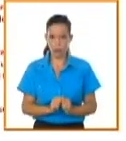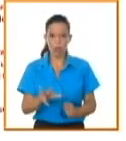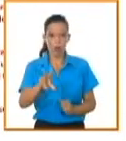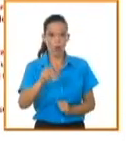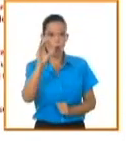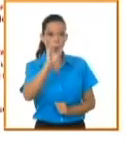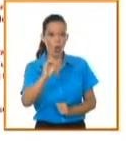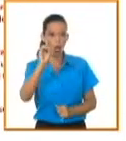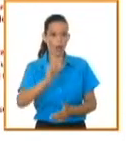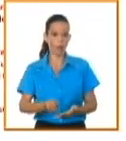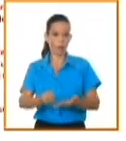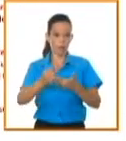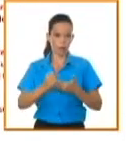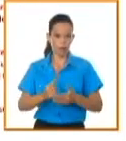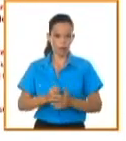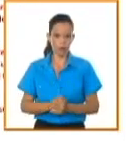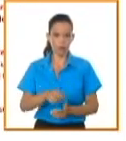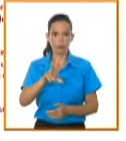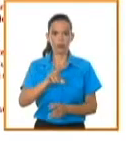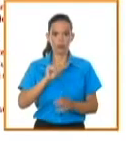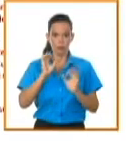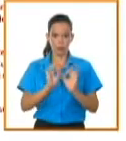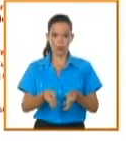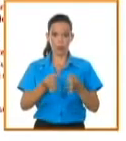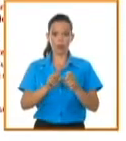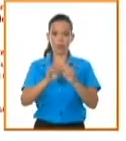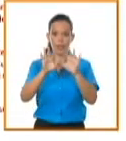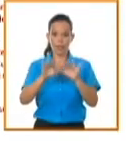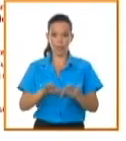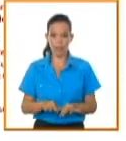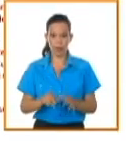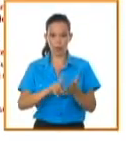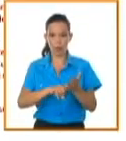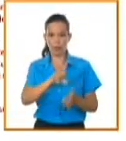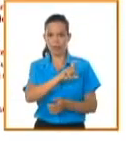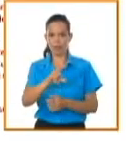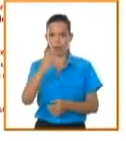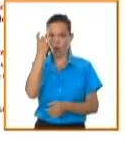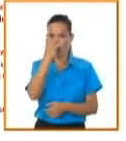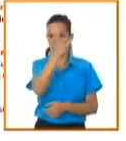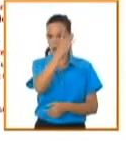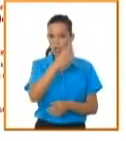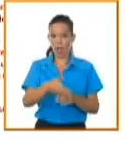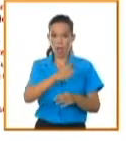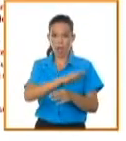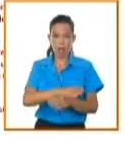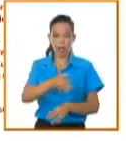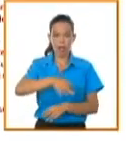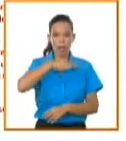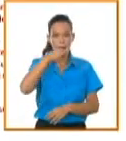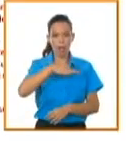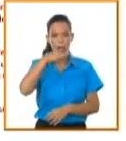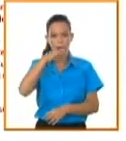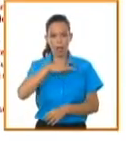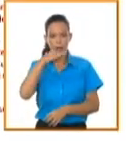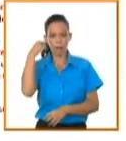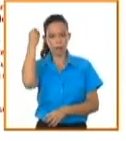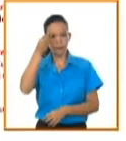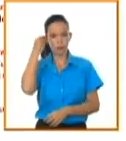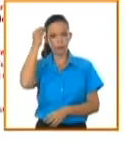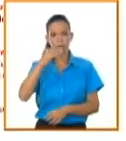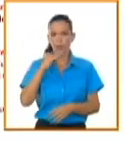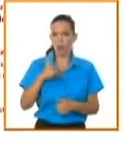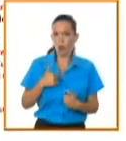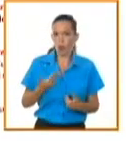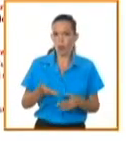del buró político y secretario de organización del comité central del partido Roberto Morales Ojeda había analizado inicialmente la insatisfacciones que existen por